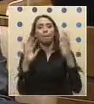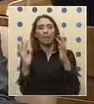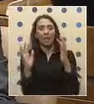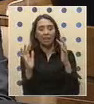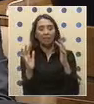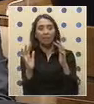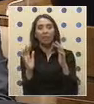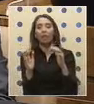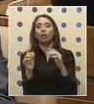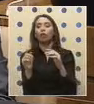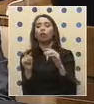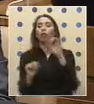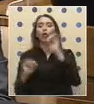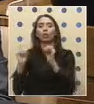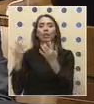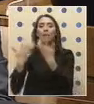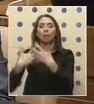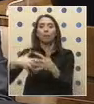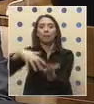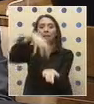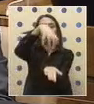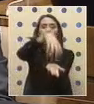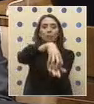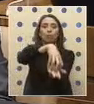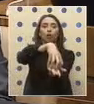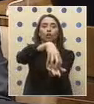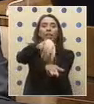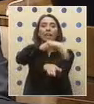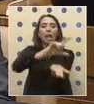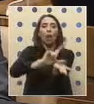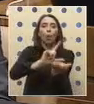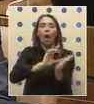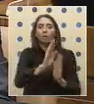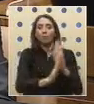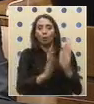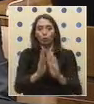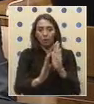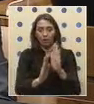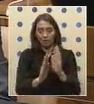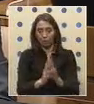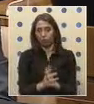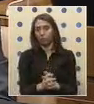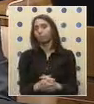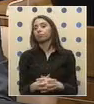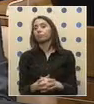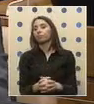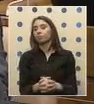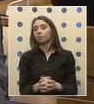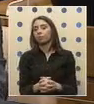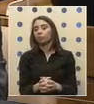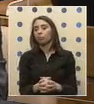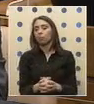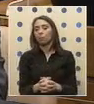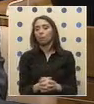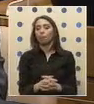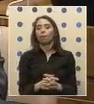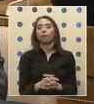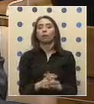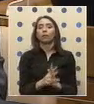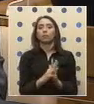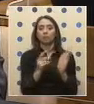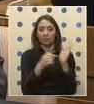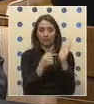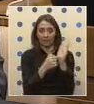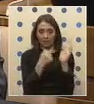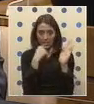actividades económicas en áreas protegidas. Lamentablemente, señor presidente, la experiencia indica